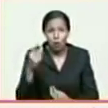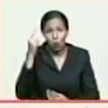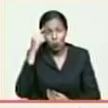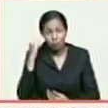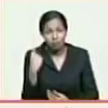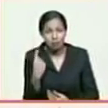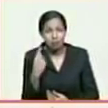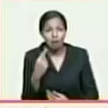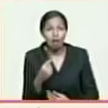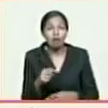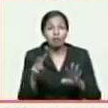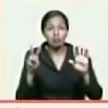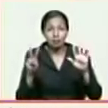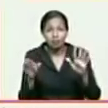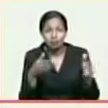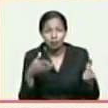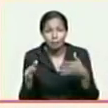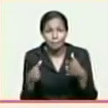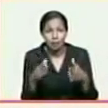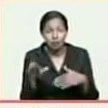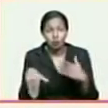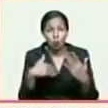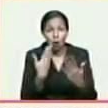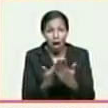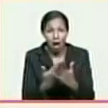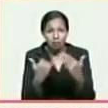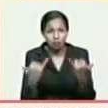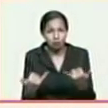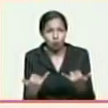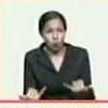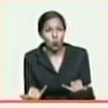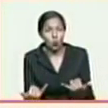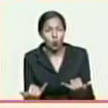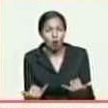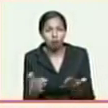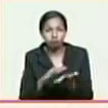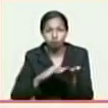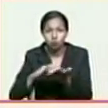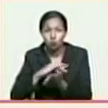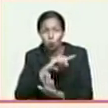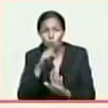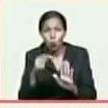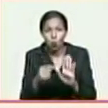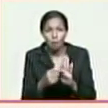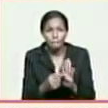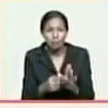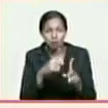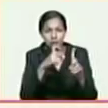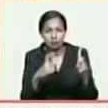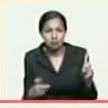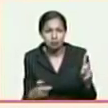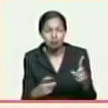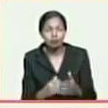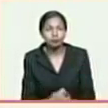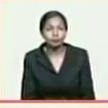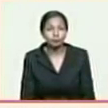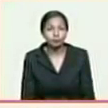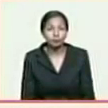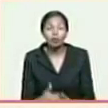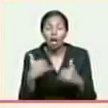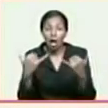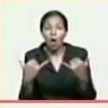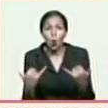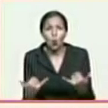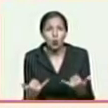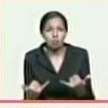desde el pasado jueves hasta la restitución plena del servicio eléctrico. En este proceso de